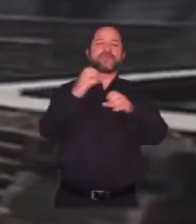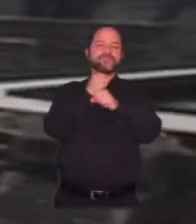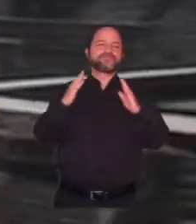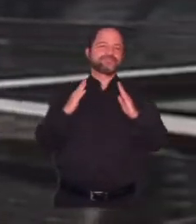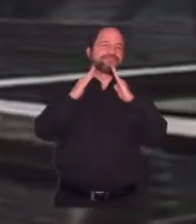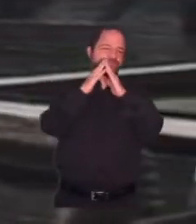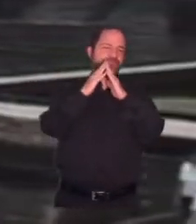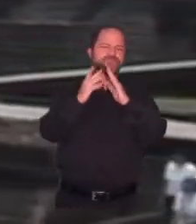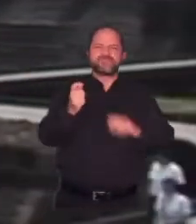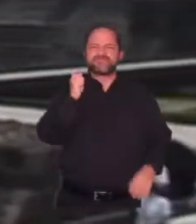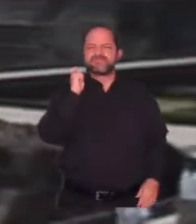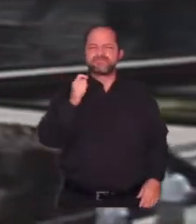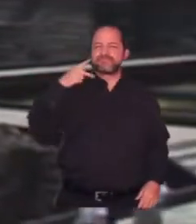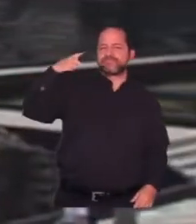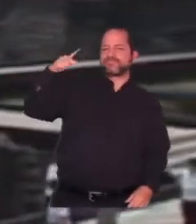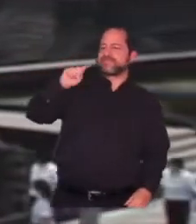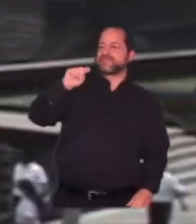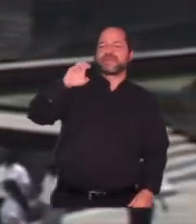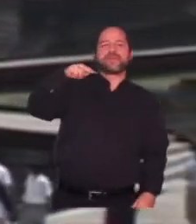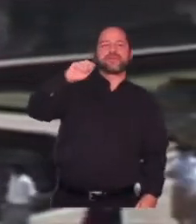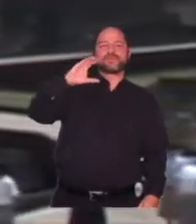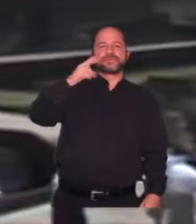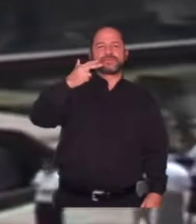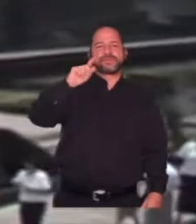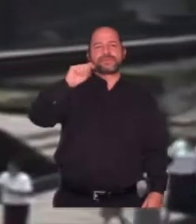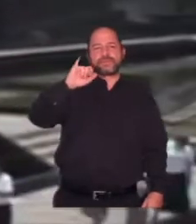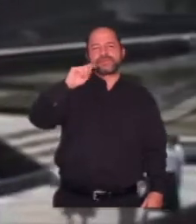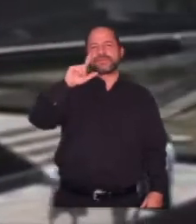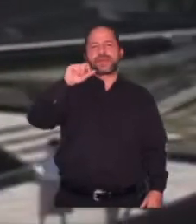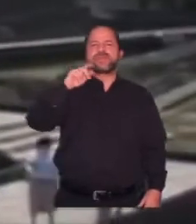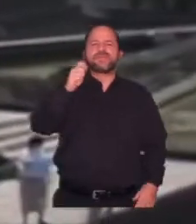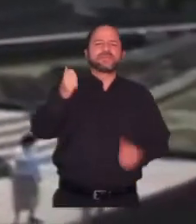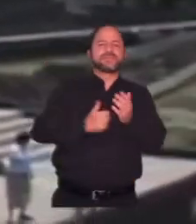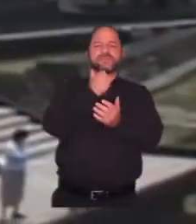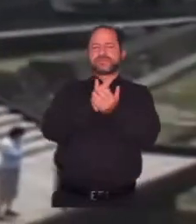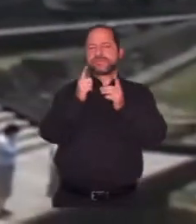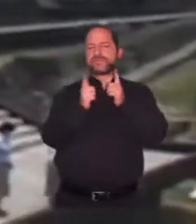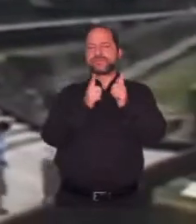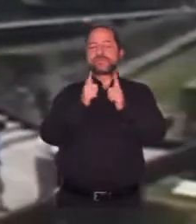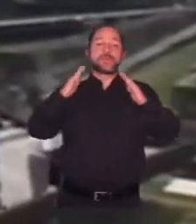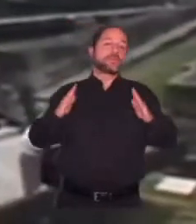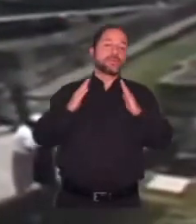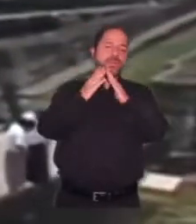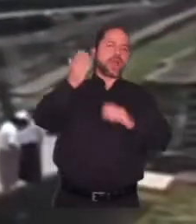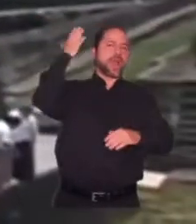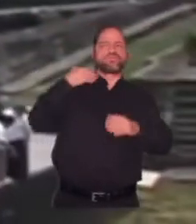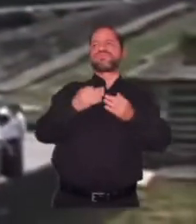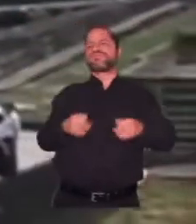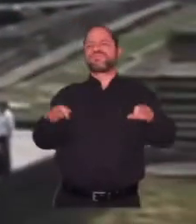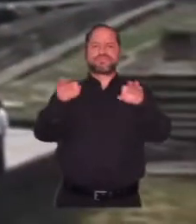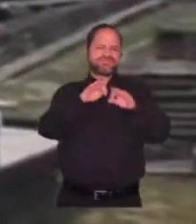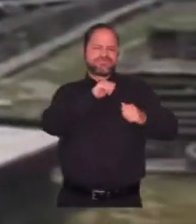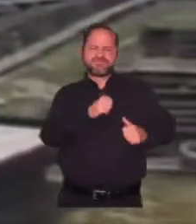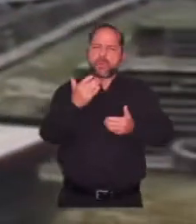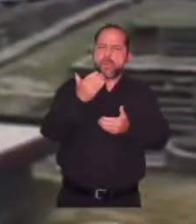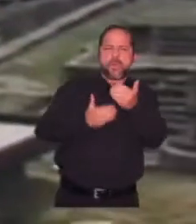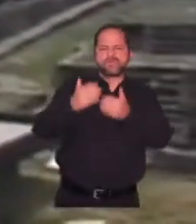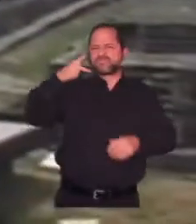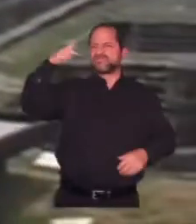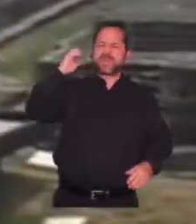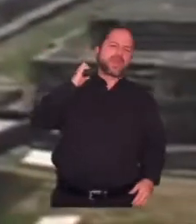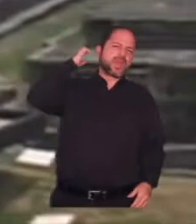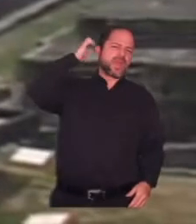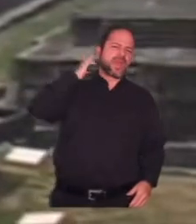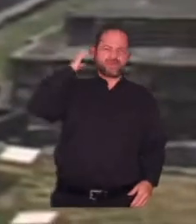son los vestigios de tlatelolco ciudad gemela de la gran tenochtitlán y que fuera el centro comercial más relevante del imperio